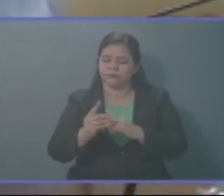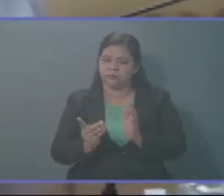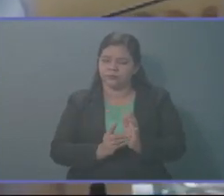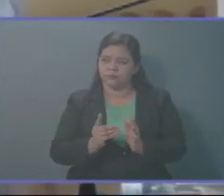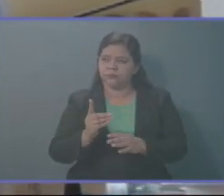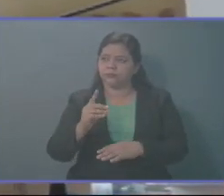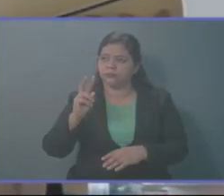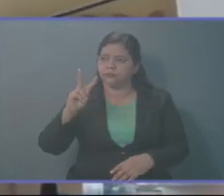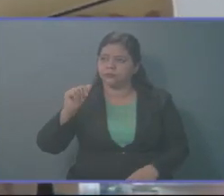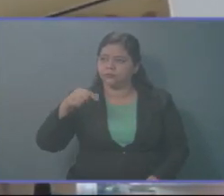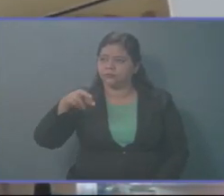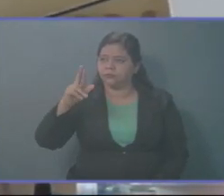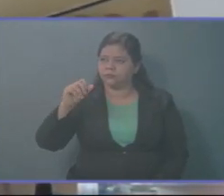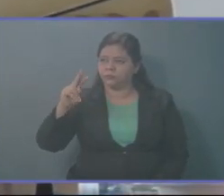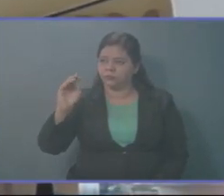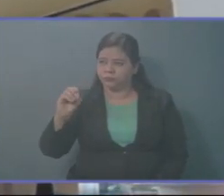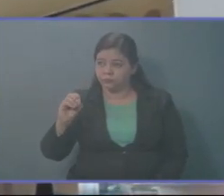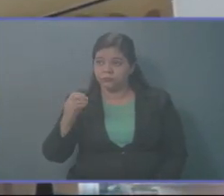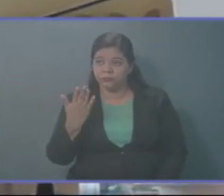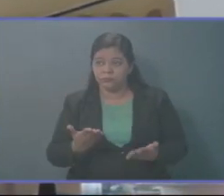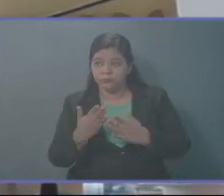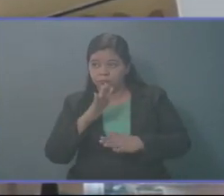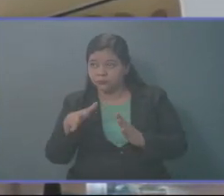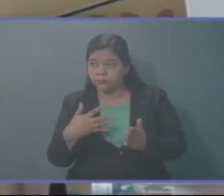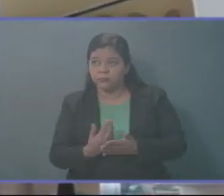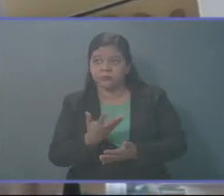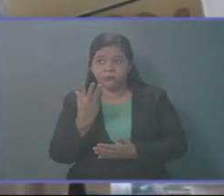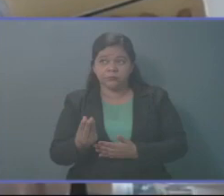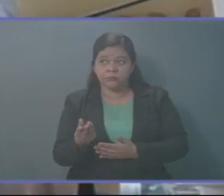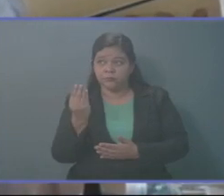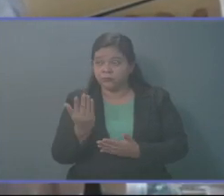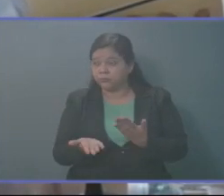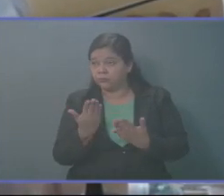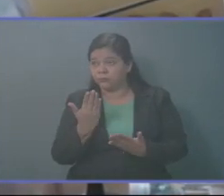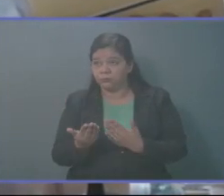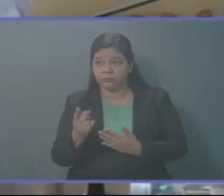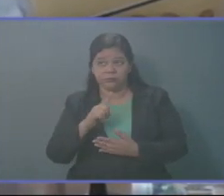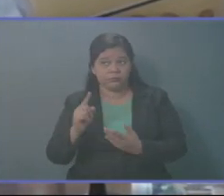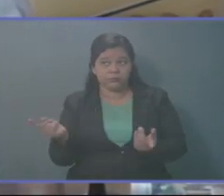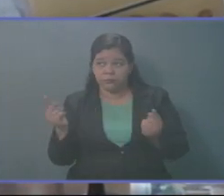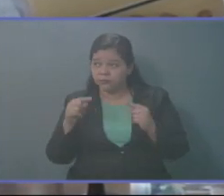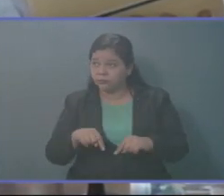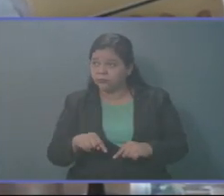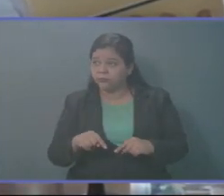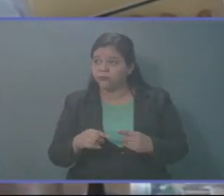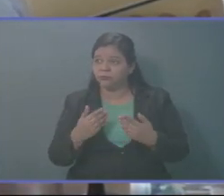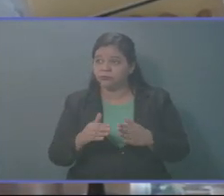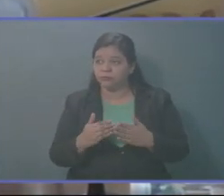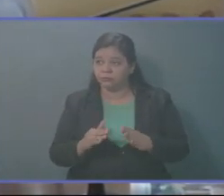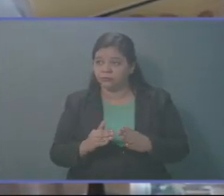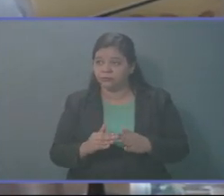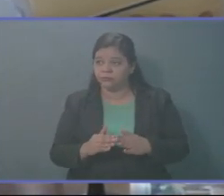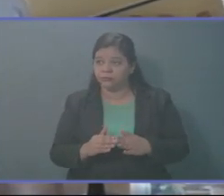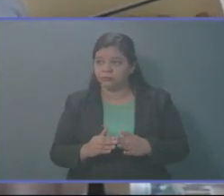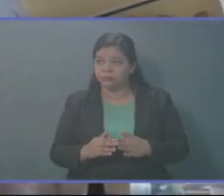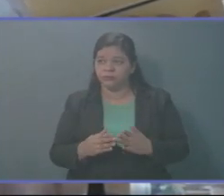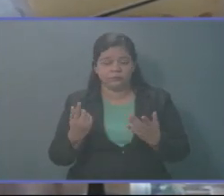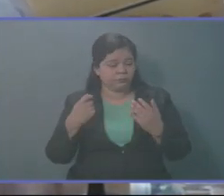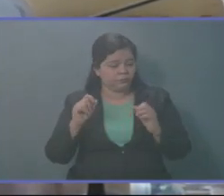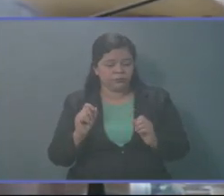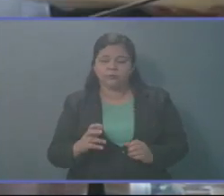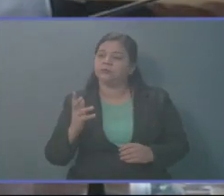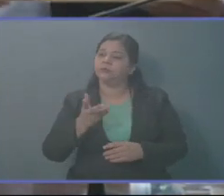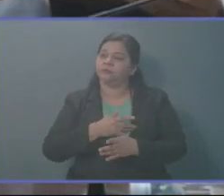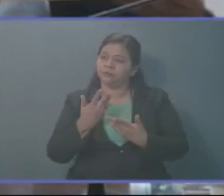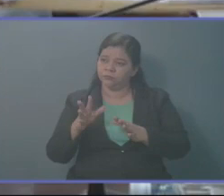diputado Vaquerano, que nosotros, quizás usted estuvo unos días que no estuvo afuera, ¿verdad? Por casualidad, o sea, no venía, y nosotros enviamos eso